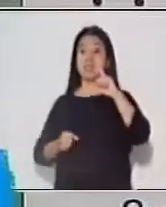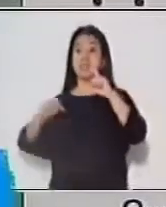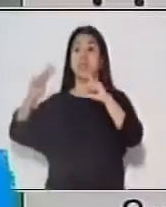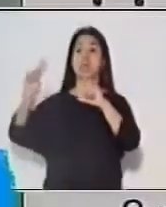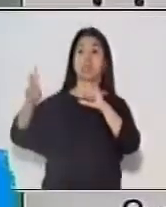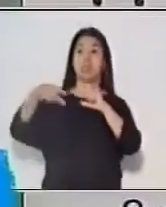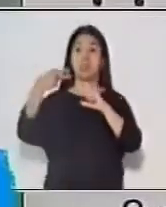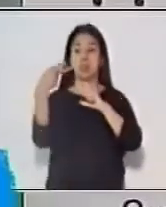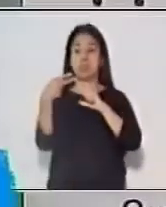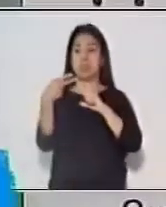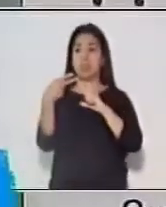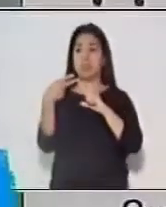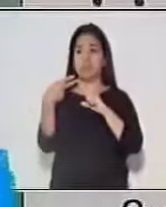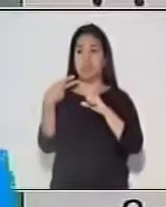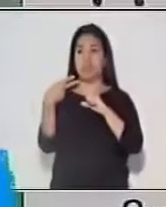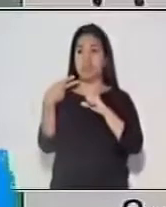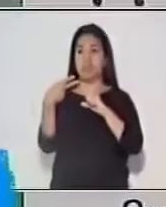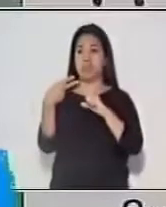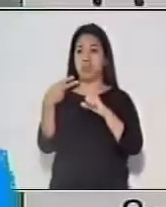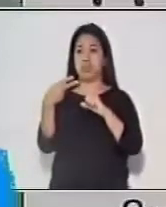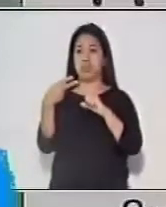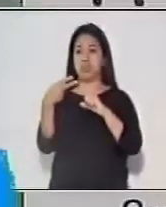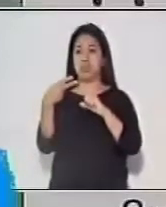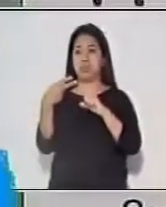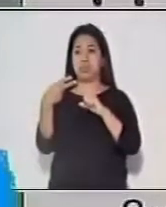nos va a quedar como